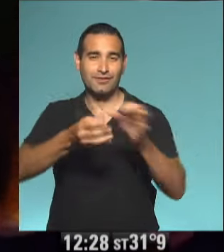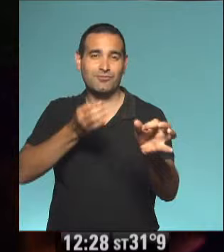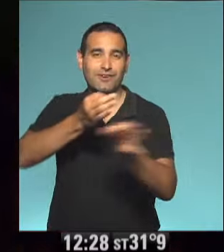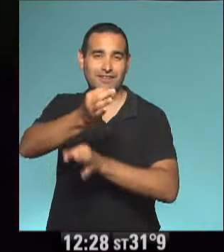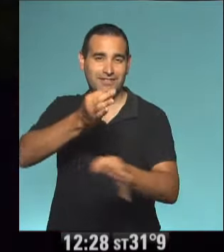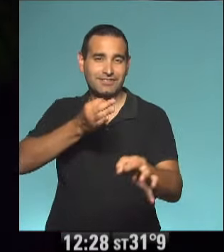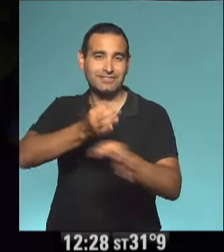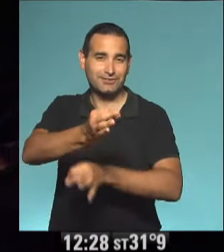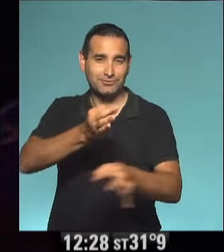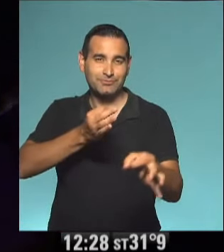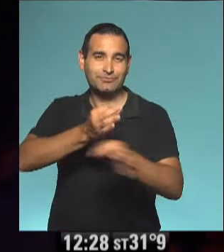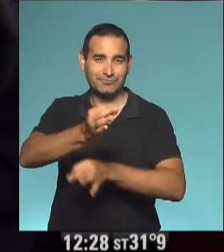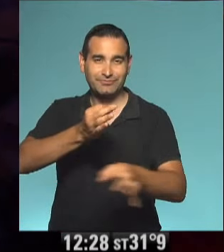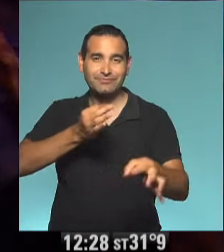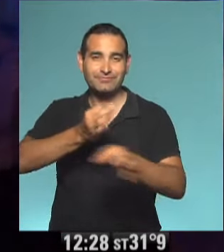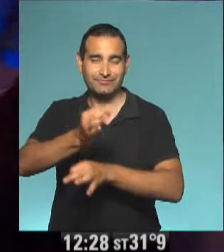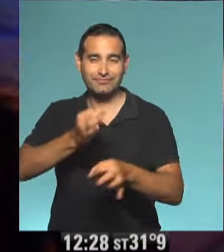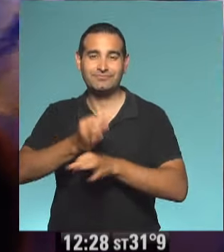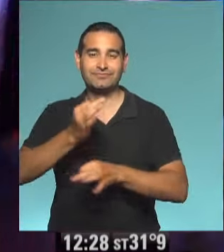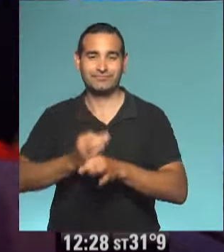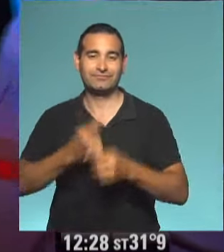Seguimos educando